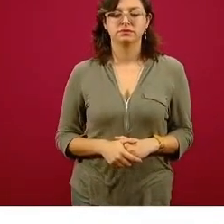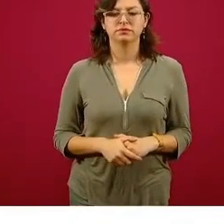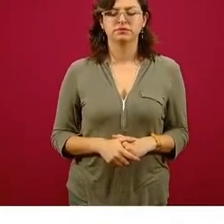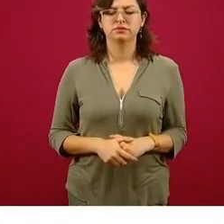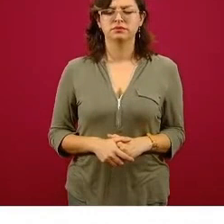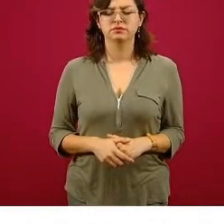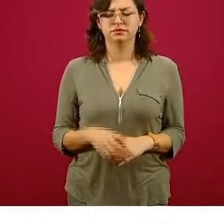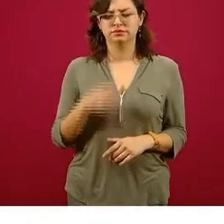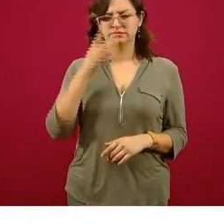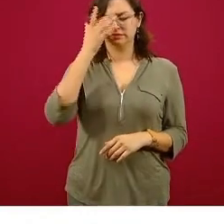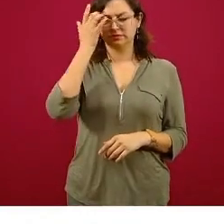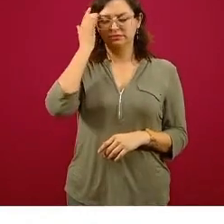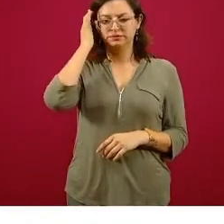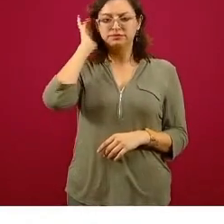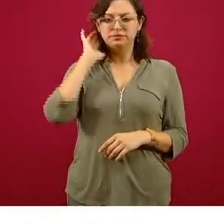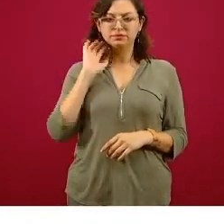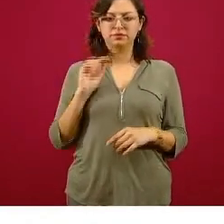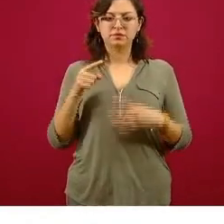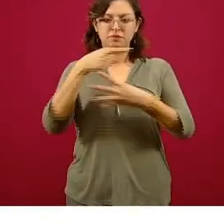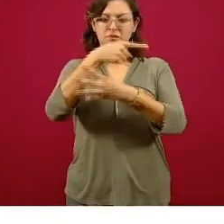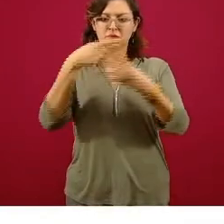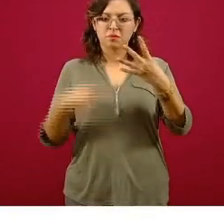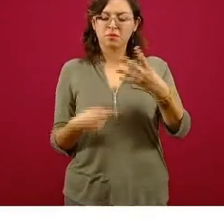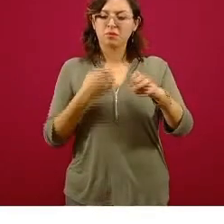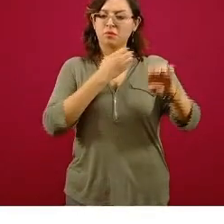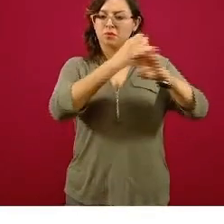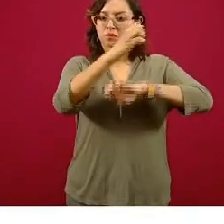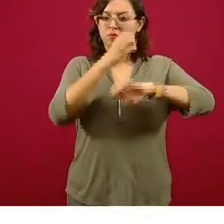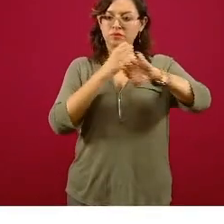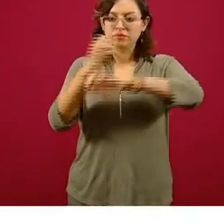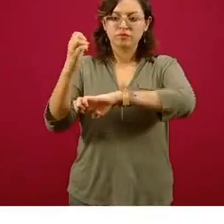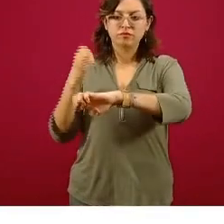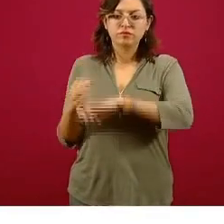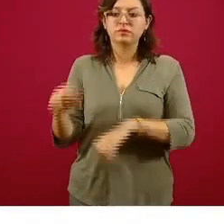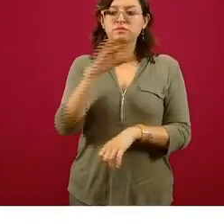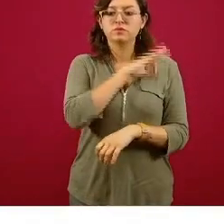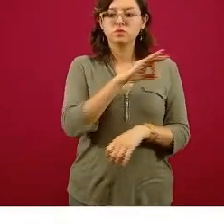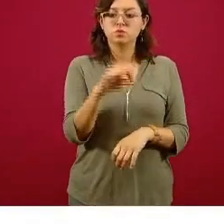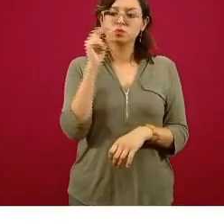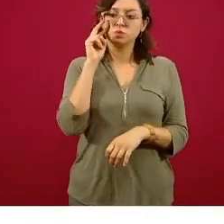Aquí, en estos 4 estados, la verdad es que vemos un poco la tendencia